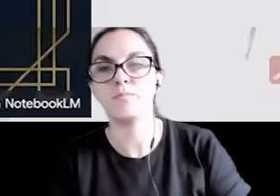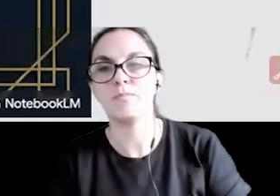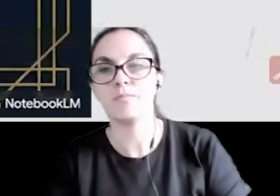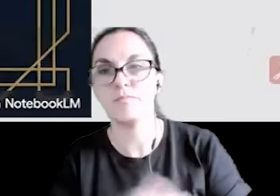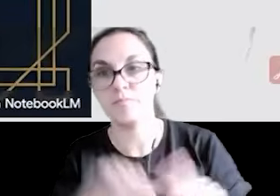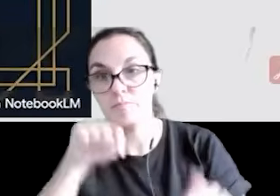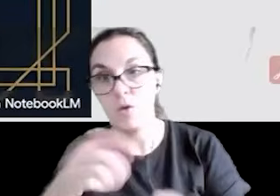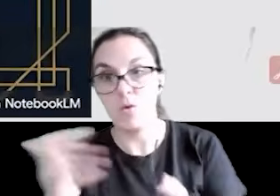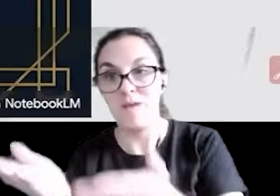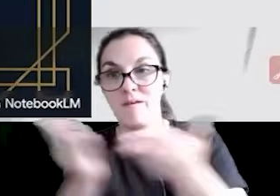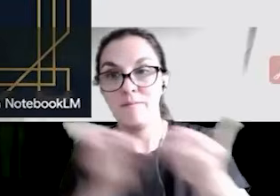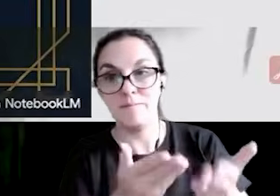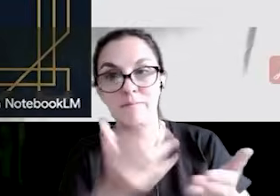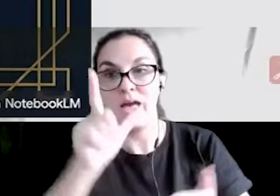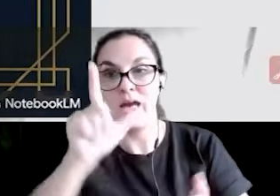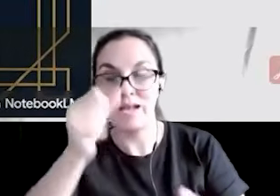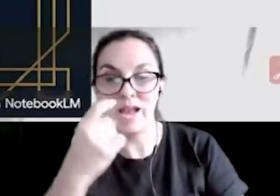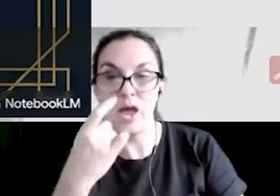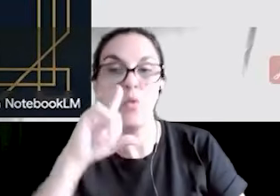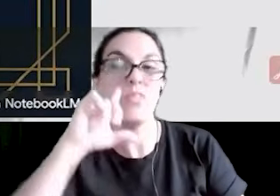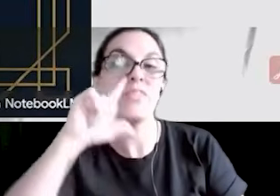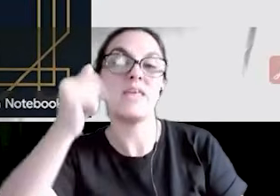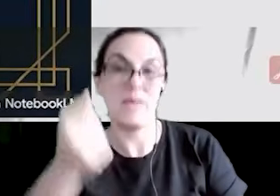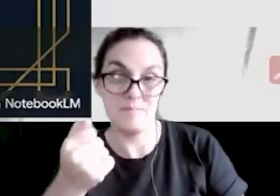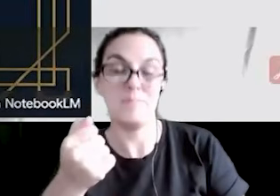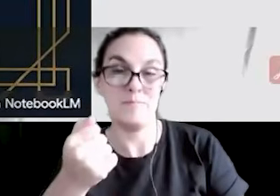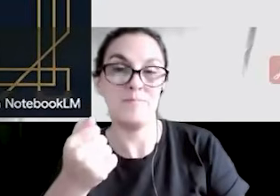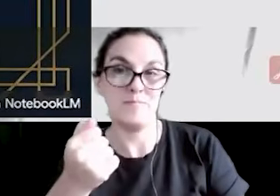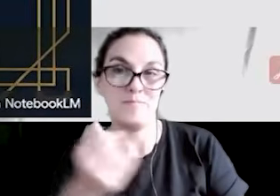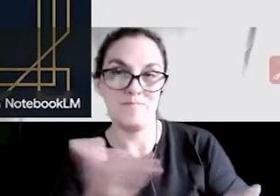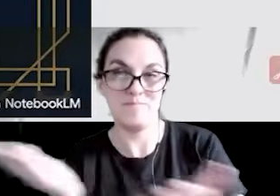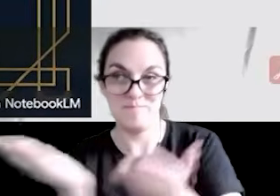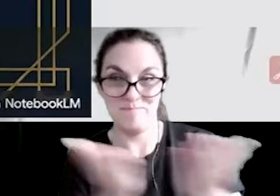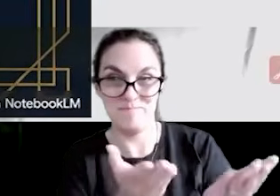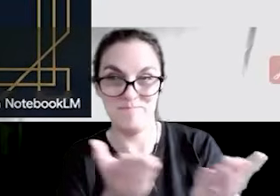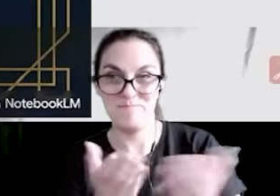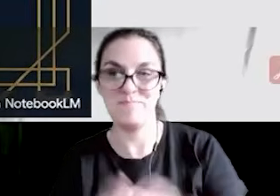vos, Clau, entonces, el micrófono.